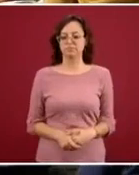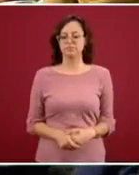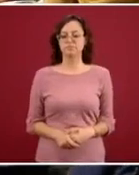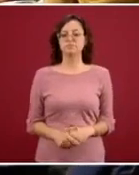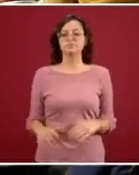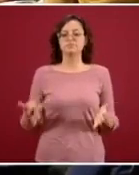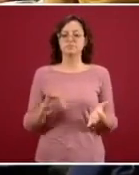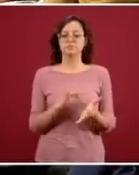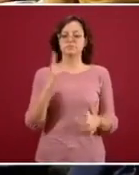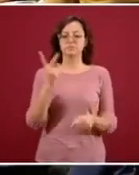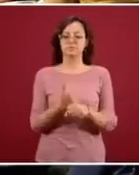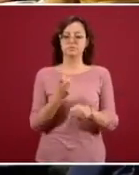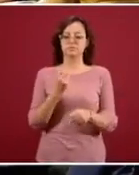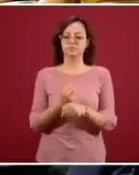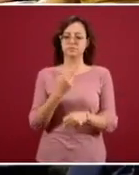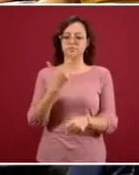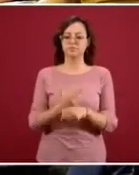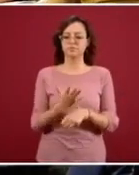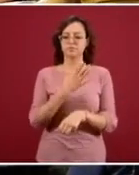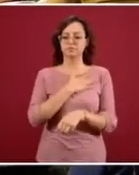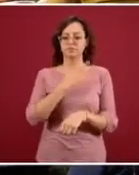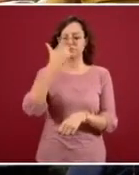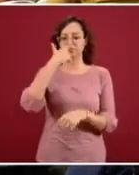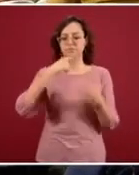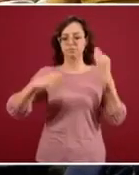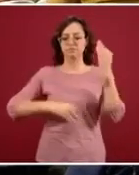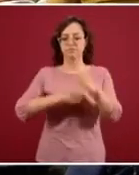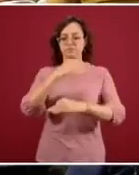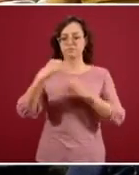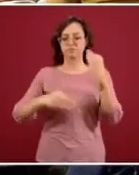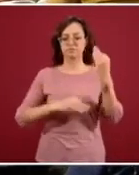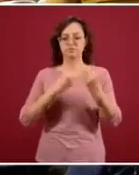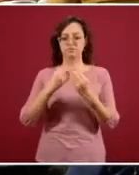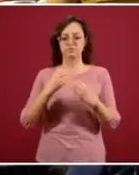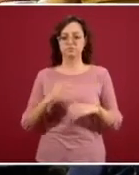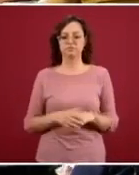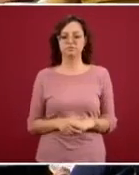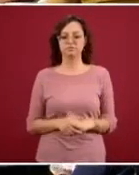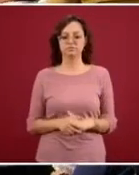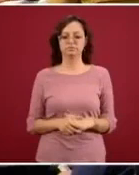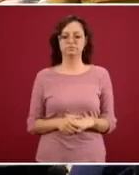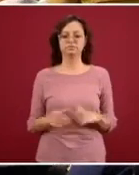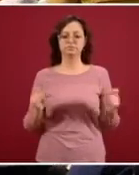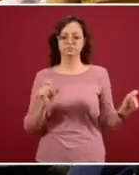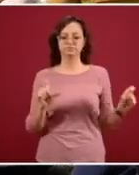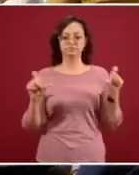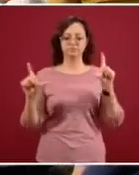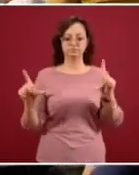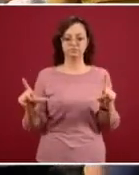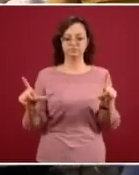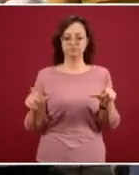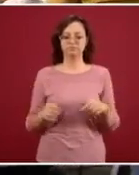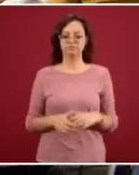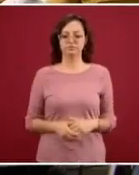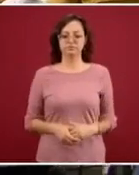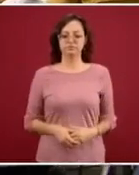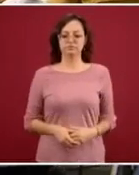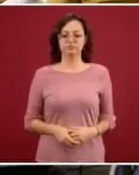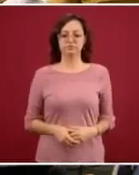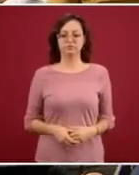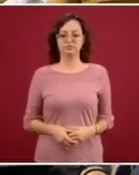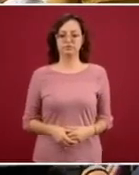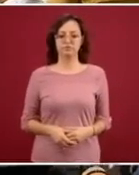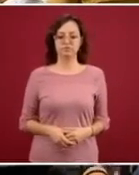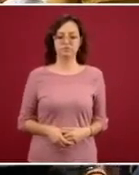Gracias, subsecretario. Buenas noches a todos. Si pueden montar la presentación, por favor.